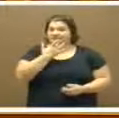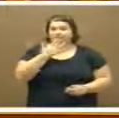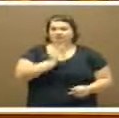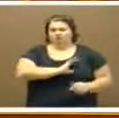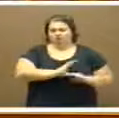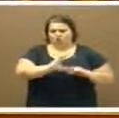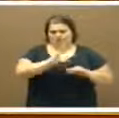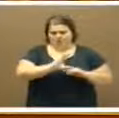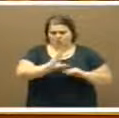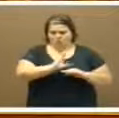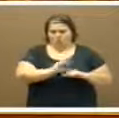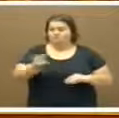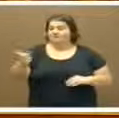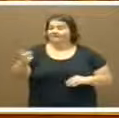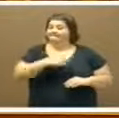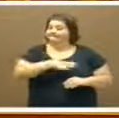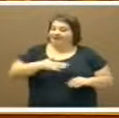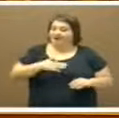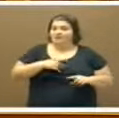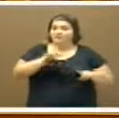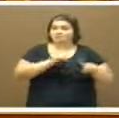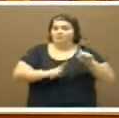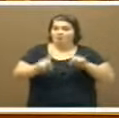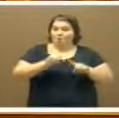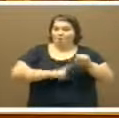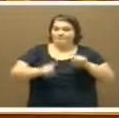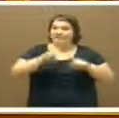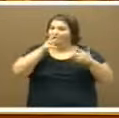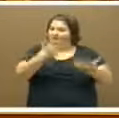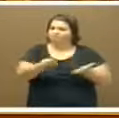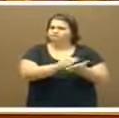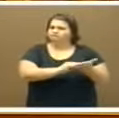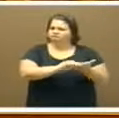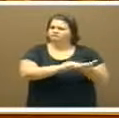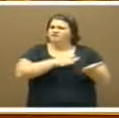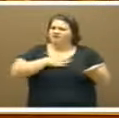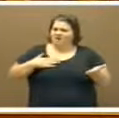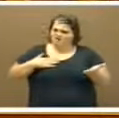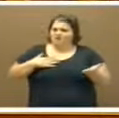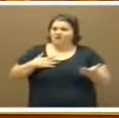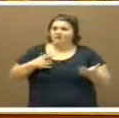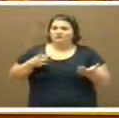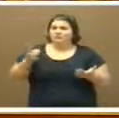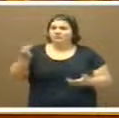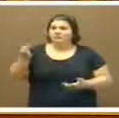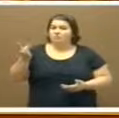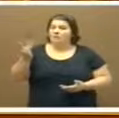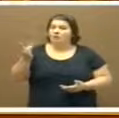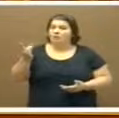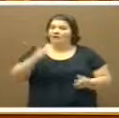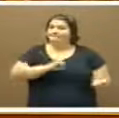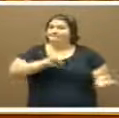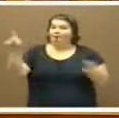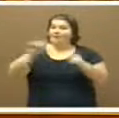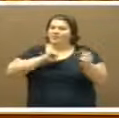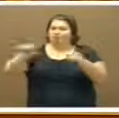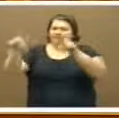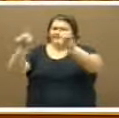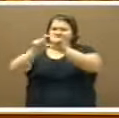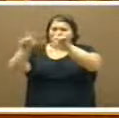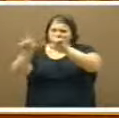consejero, su pretensión es solucionar los problemas ahora, paguen ya todo lo que le deben a los proveedores, a las